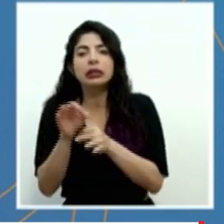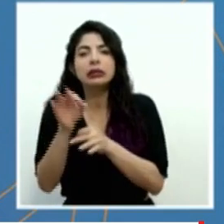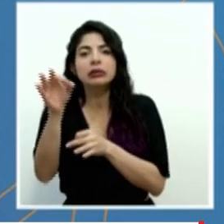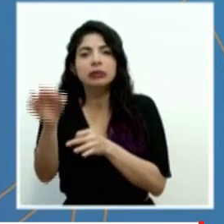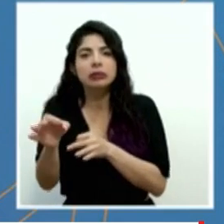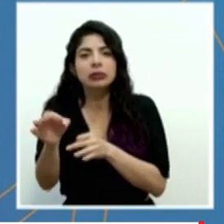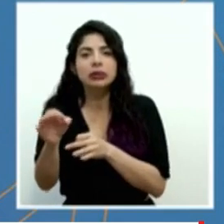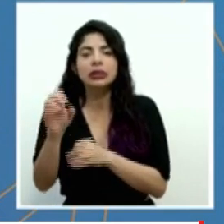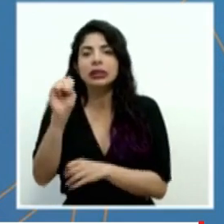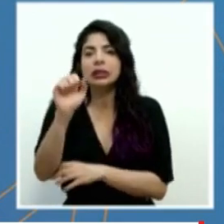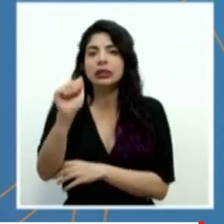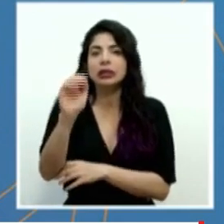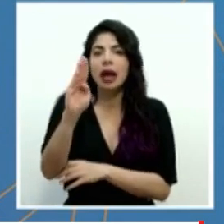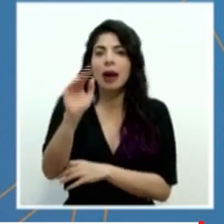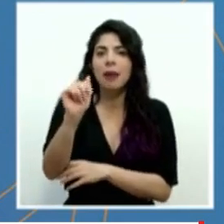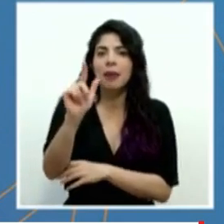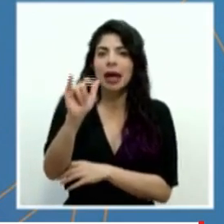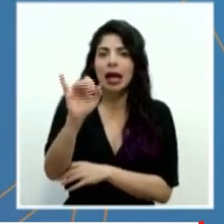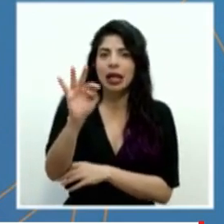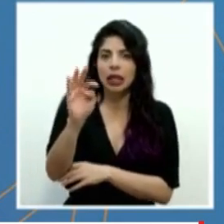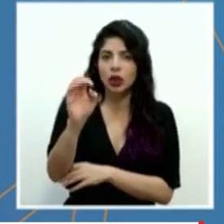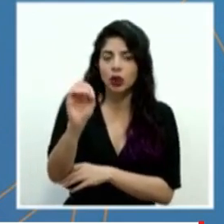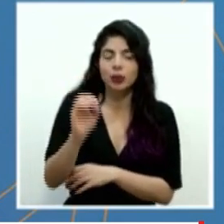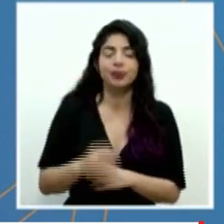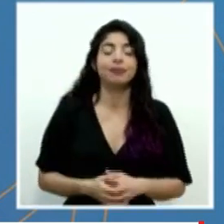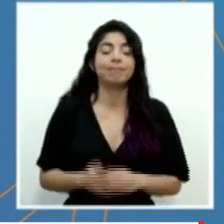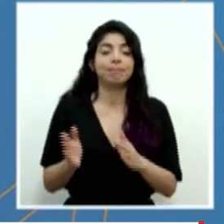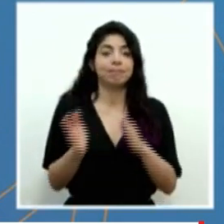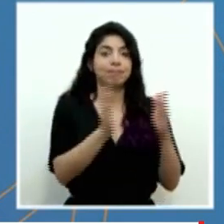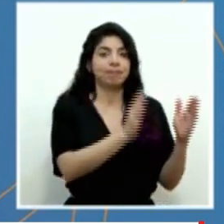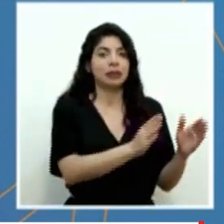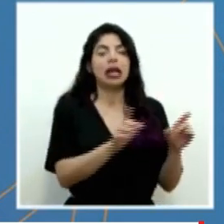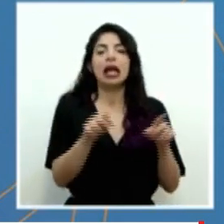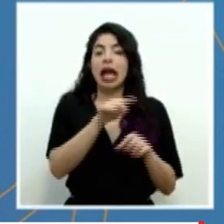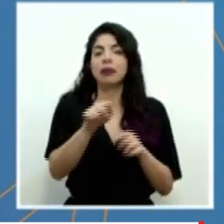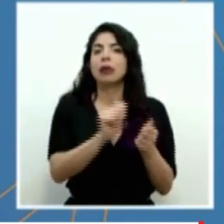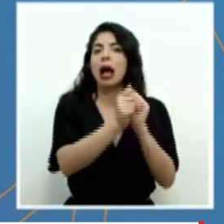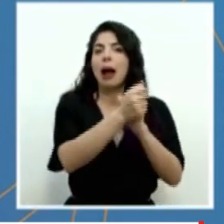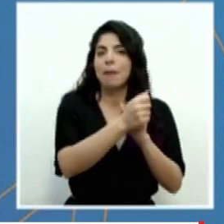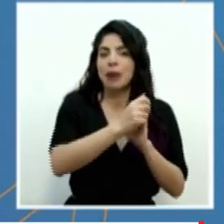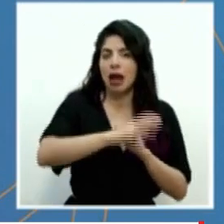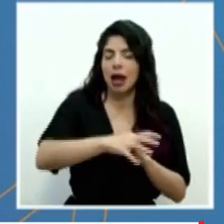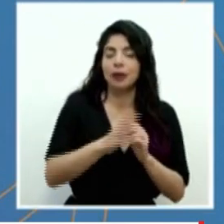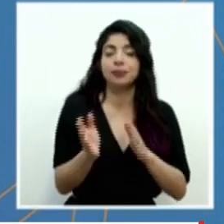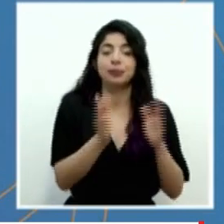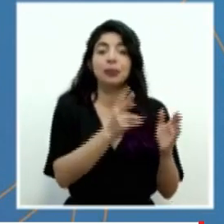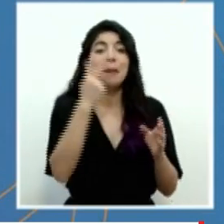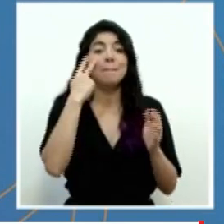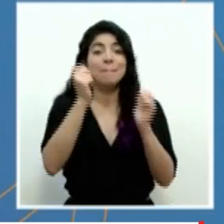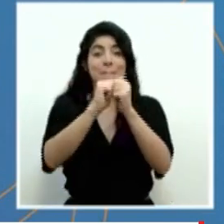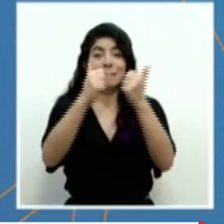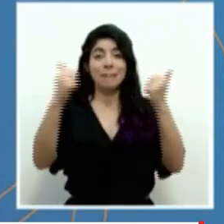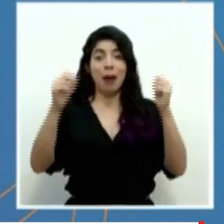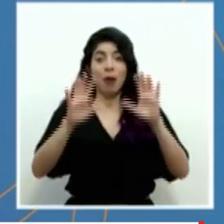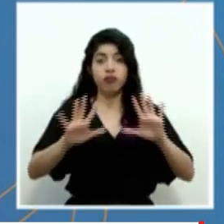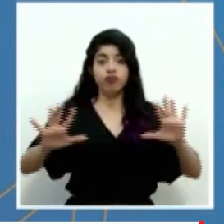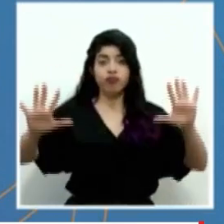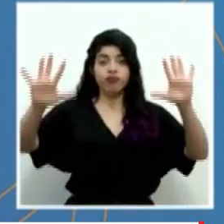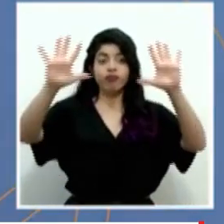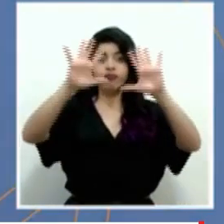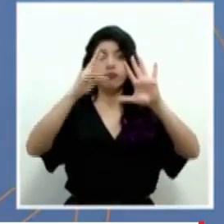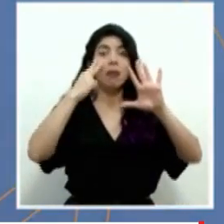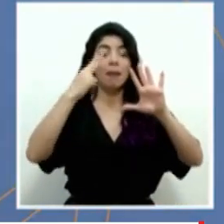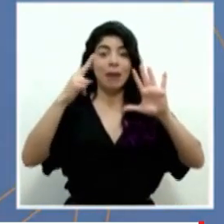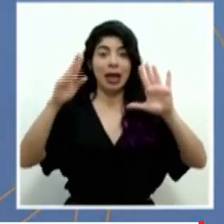de Sabalito. También vamos a mencionar, como lo podemos observar en el mapa que mostraremos